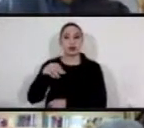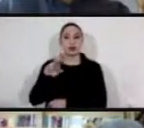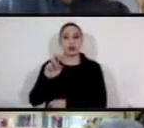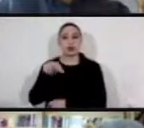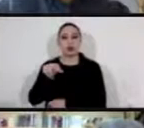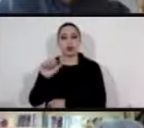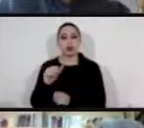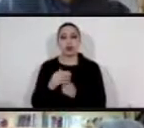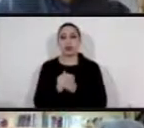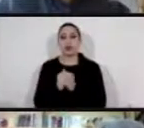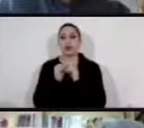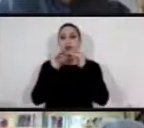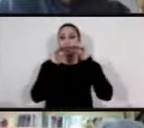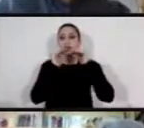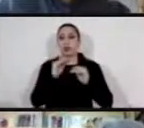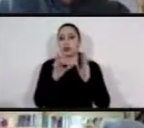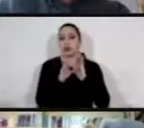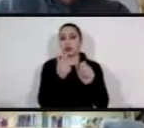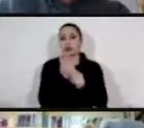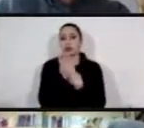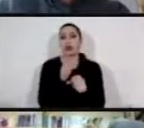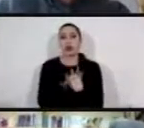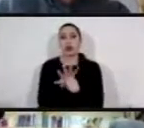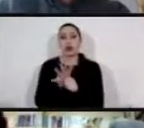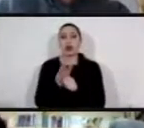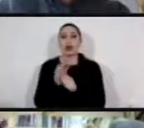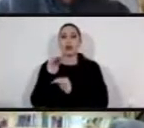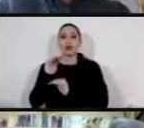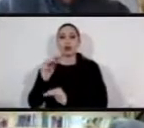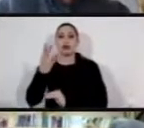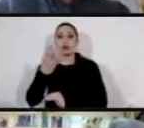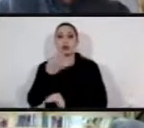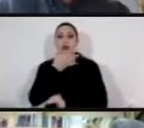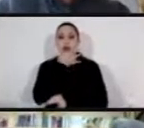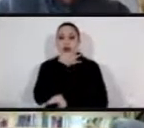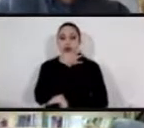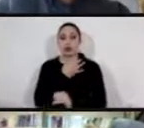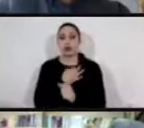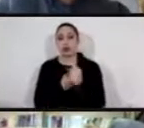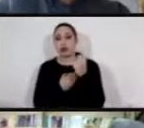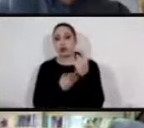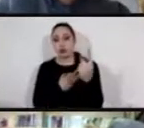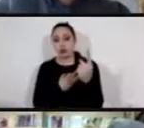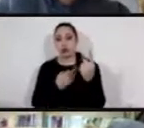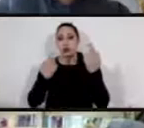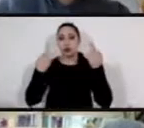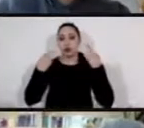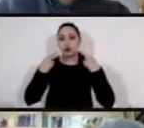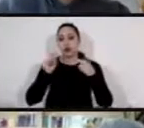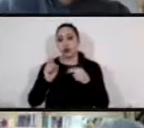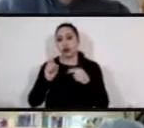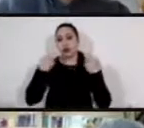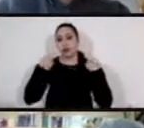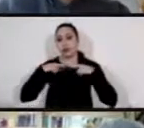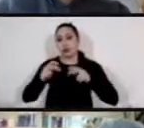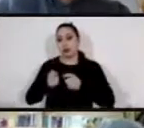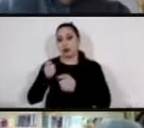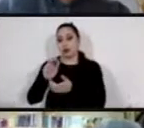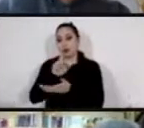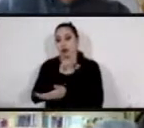Número 7 del orden del día, pronunciamiento hasta por 3 minutos por parte de una de las personas galardonadas al mérito en